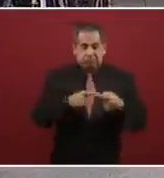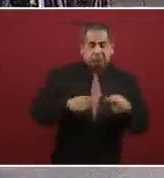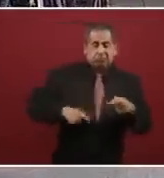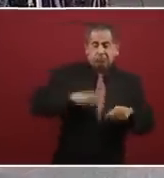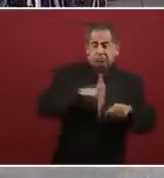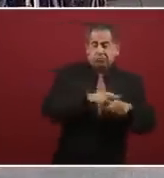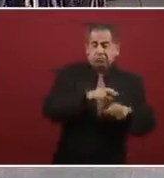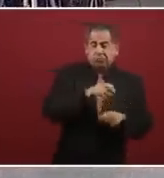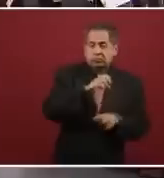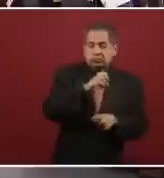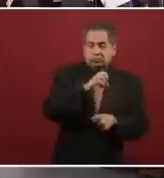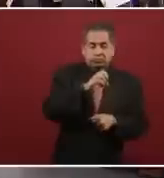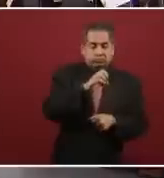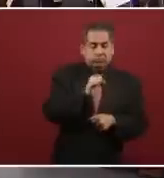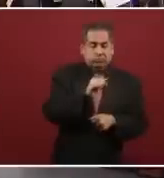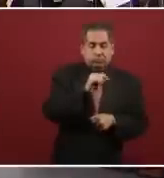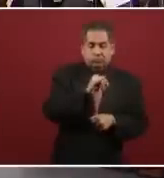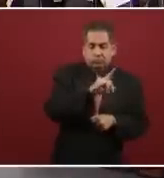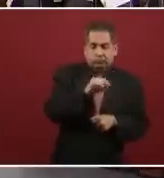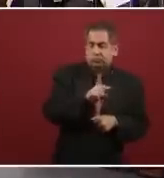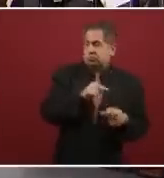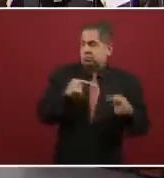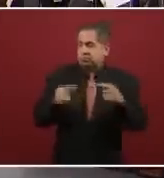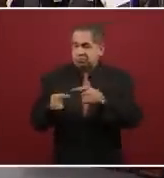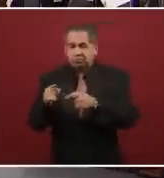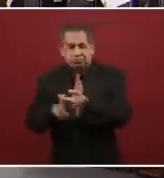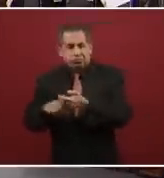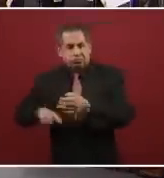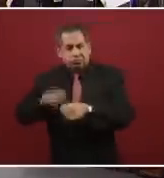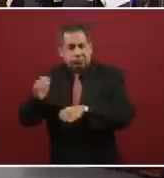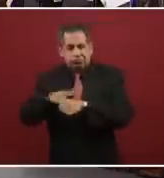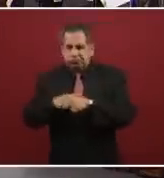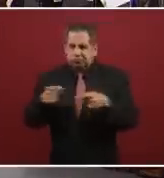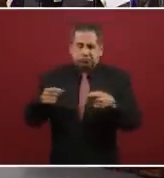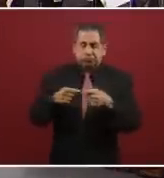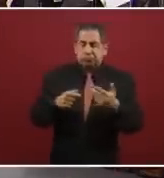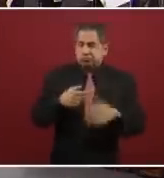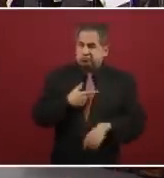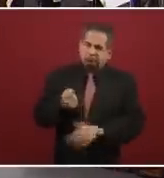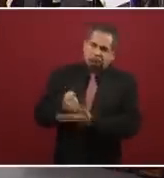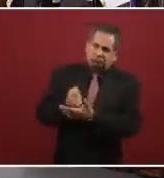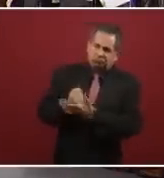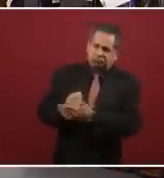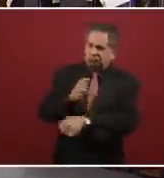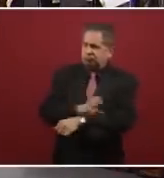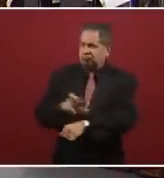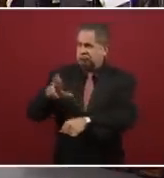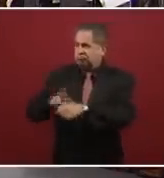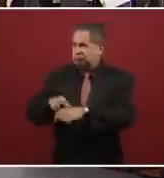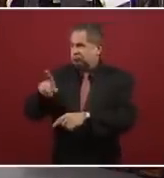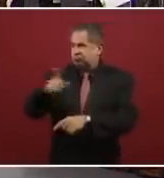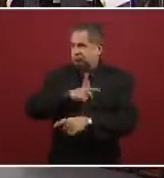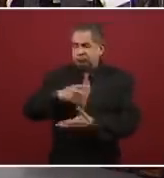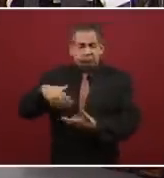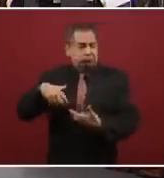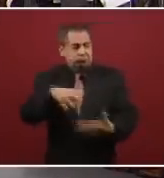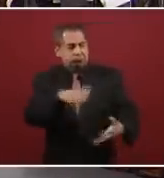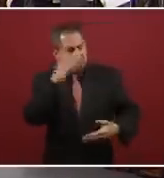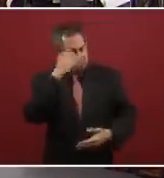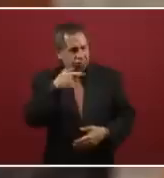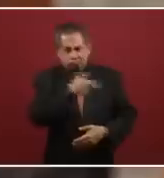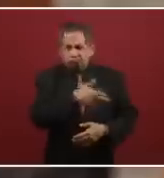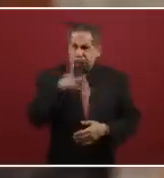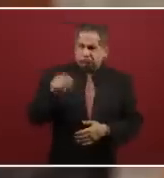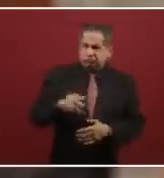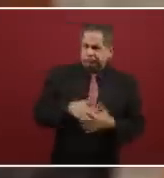Astudillo al gobierno federal. Incluso exigió al coordinador nacional no criminalizar la entrega. La pregunta